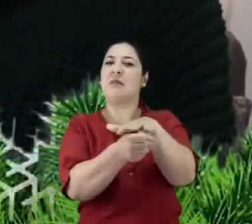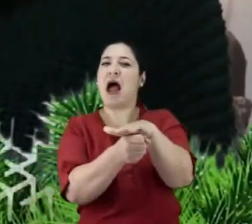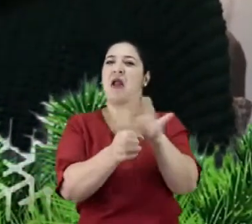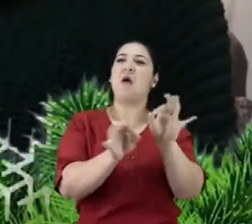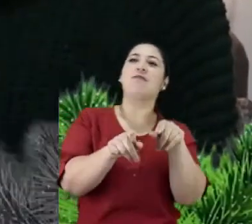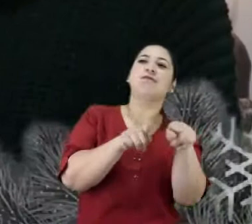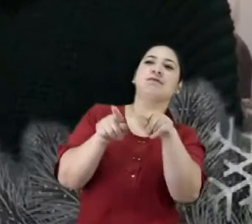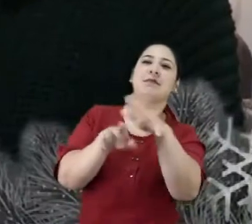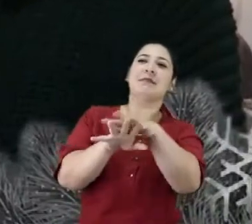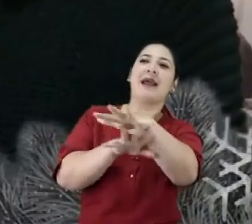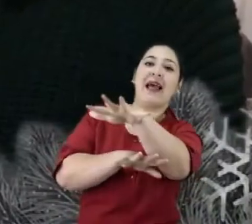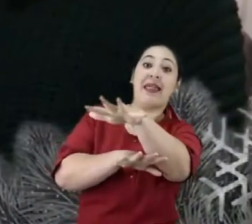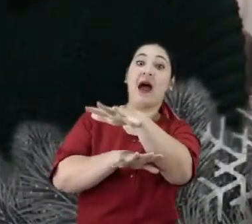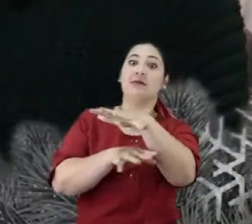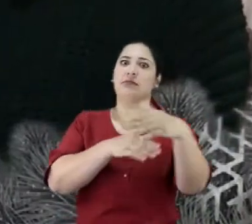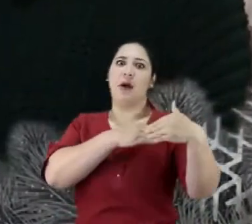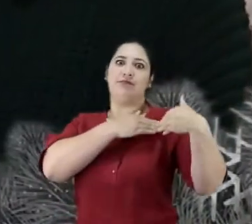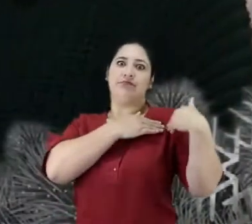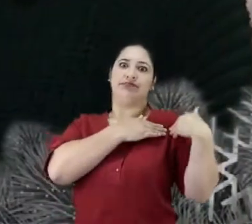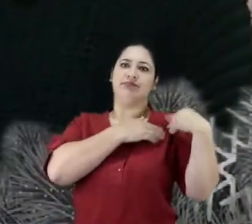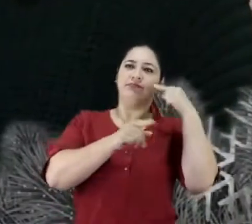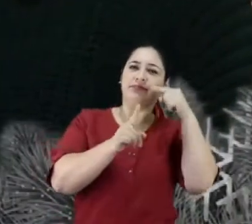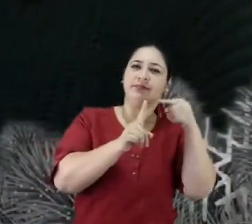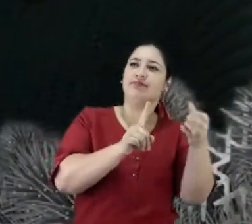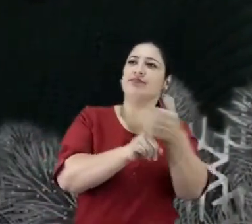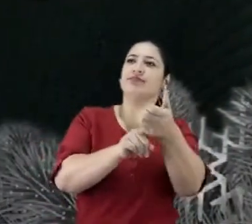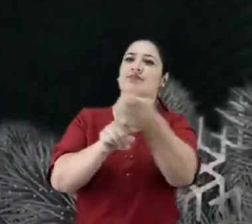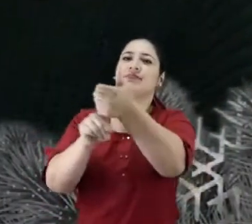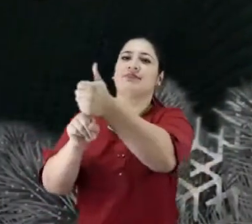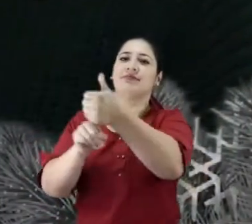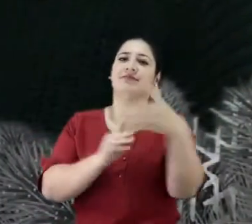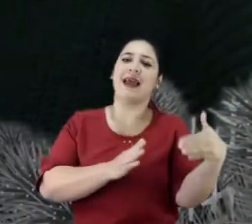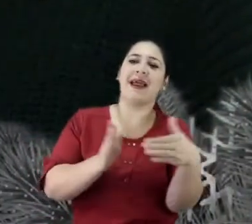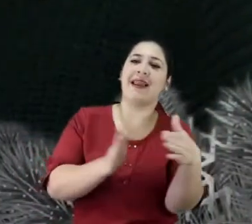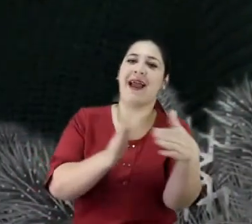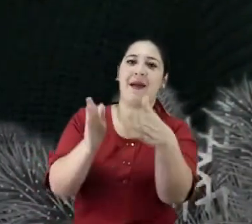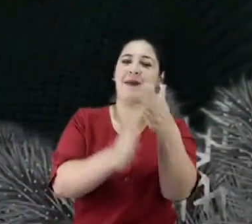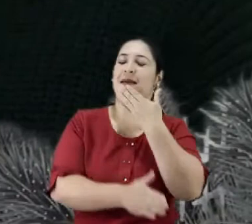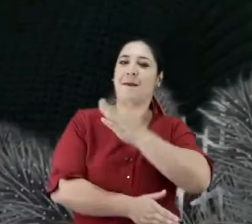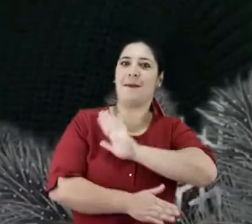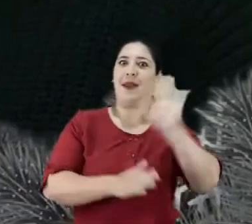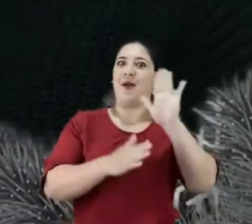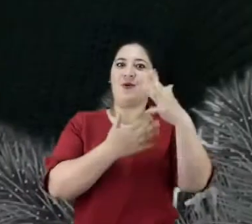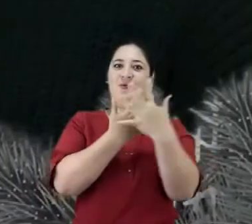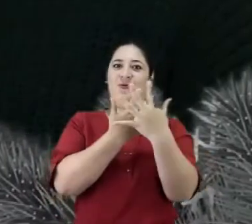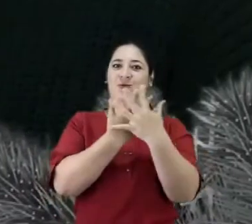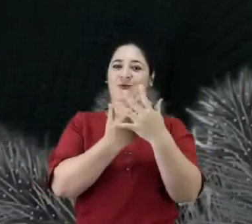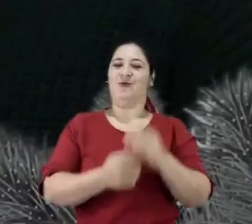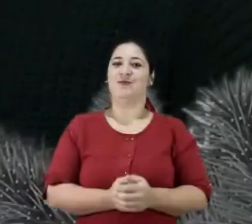un barrio, en una vereda, debemos asumir los retos que nos muestra el camino mejor para nuestro